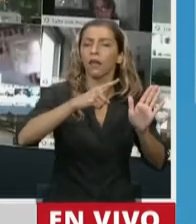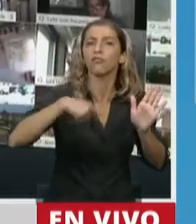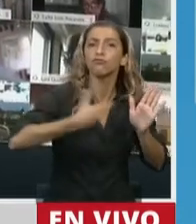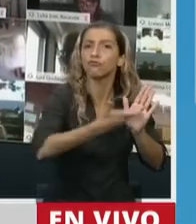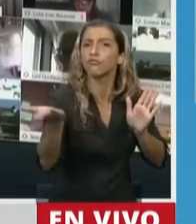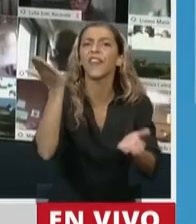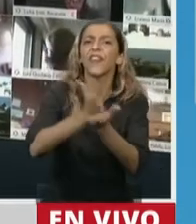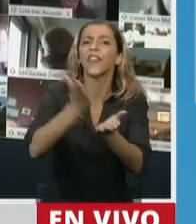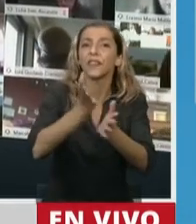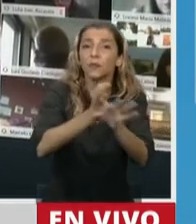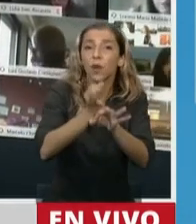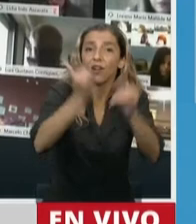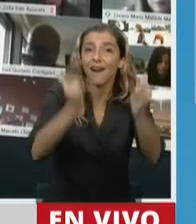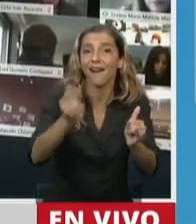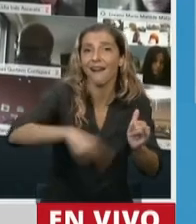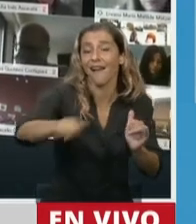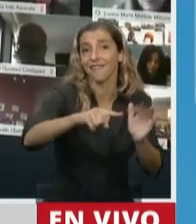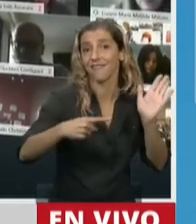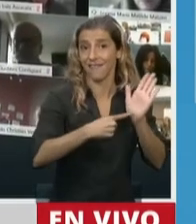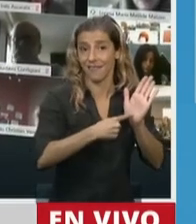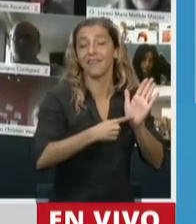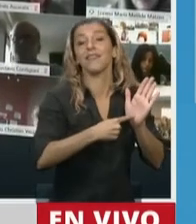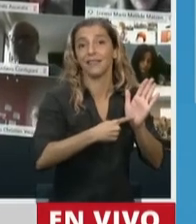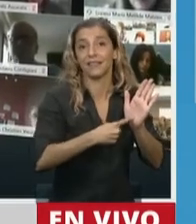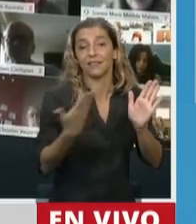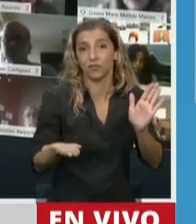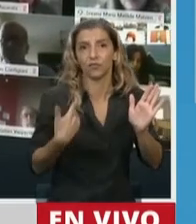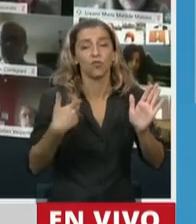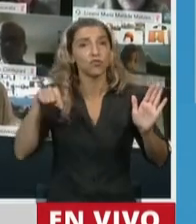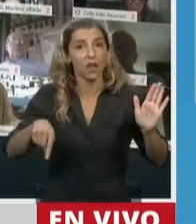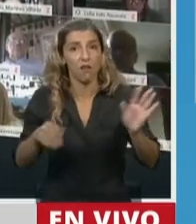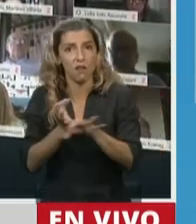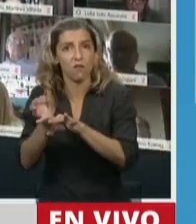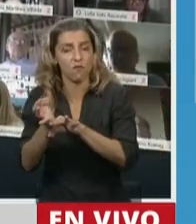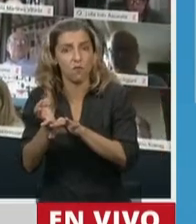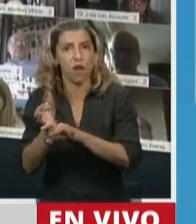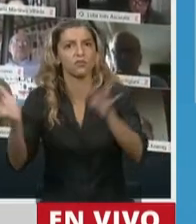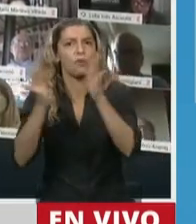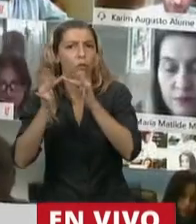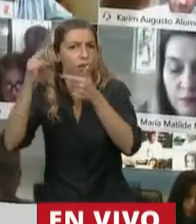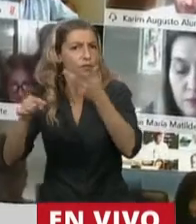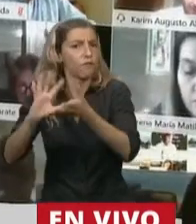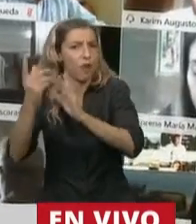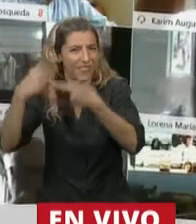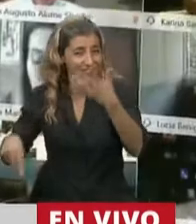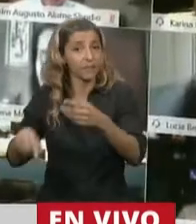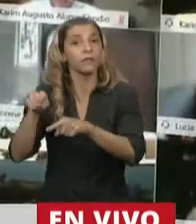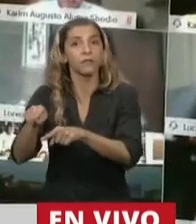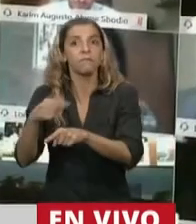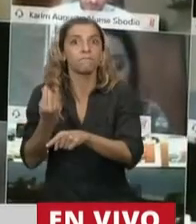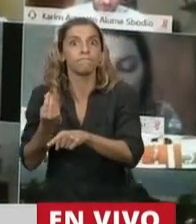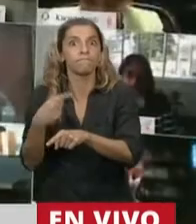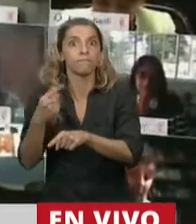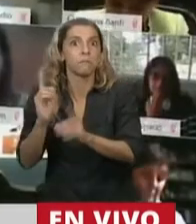social. Y en tanto tal, la educación virtual tiene que garantizar este derecho y para